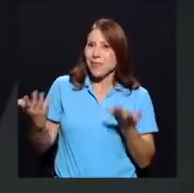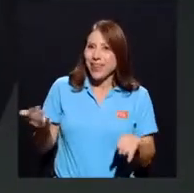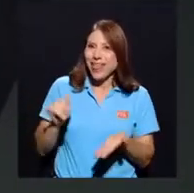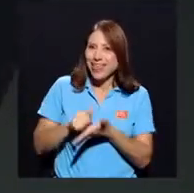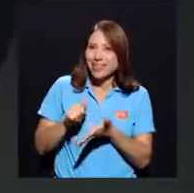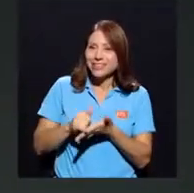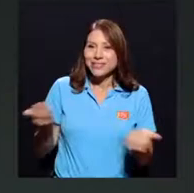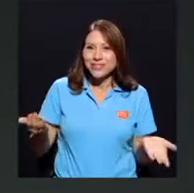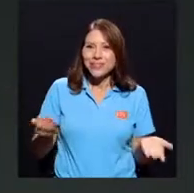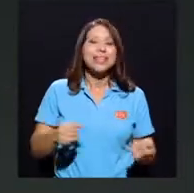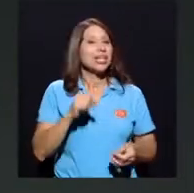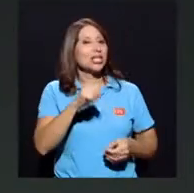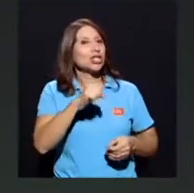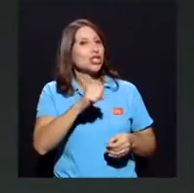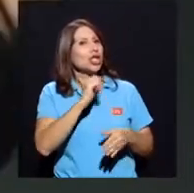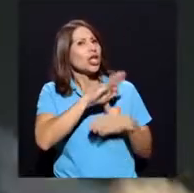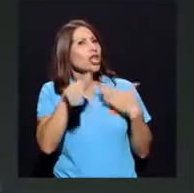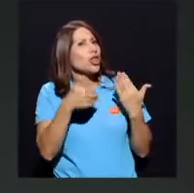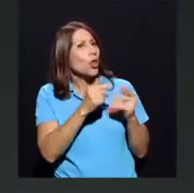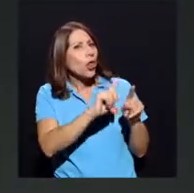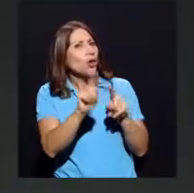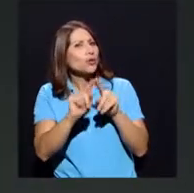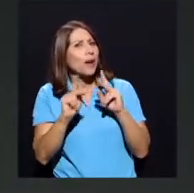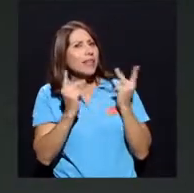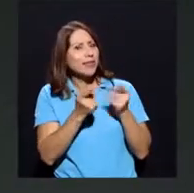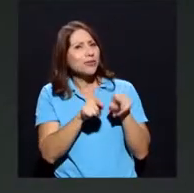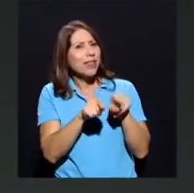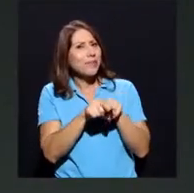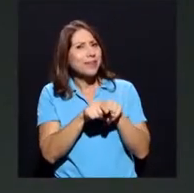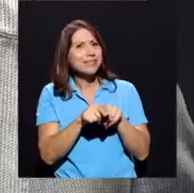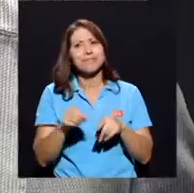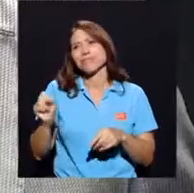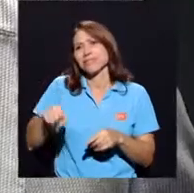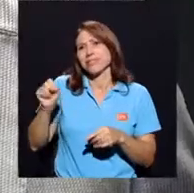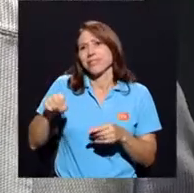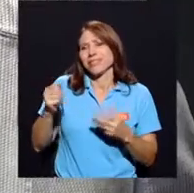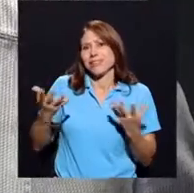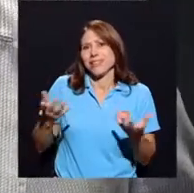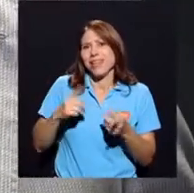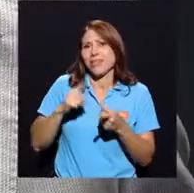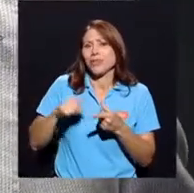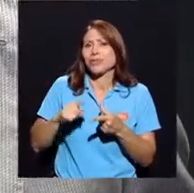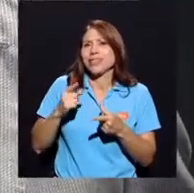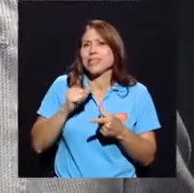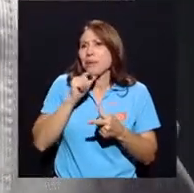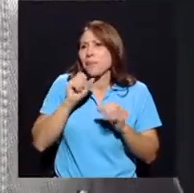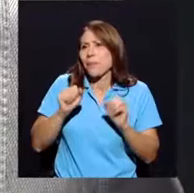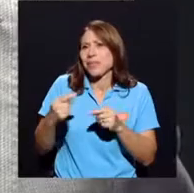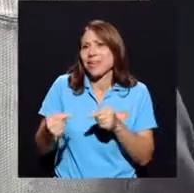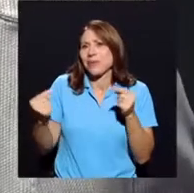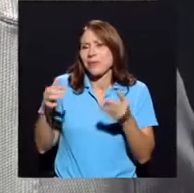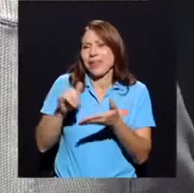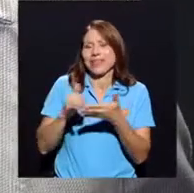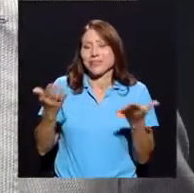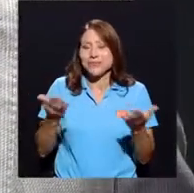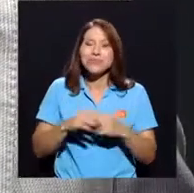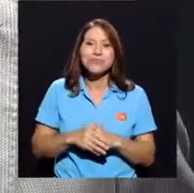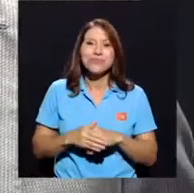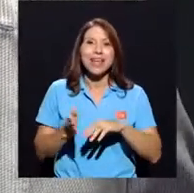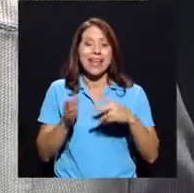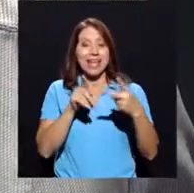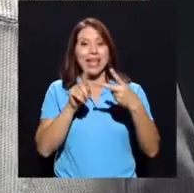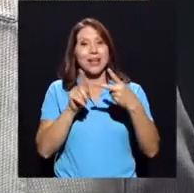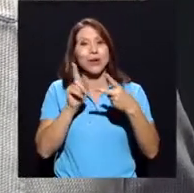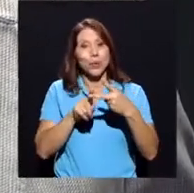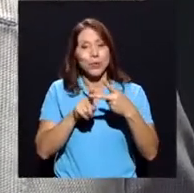y de todos los partidos además se declaró entonces quién puede estar en contra de ese sector y el otro pony